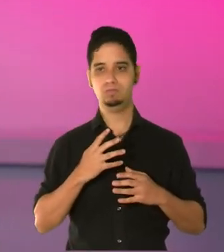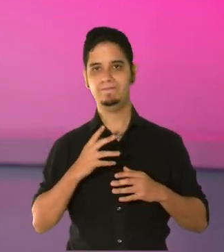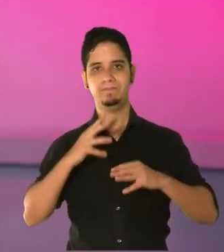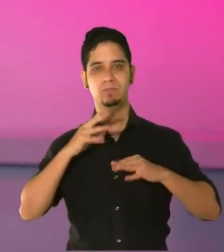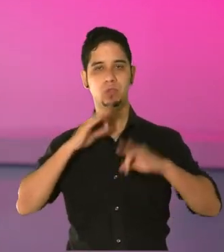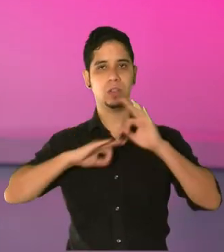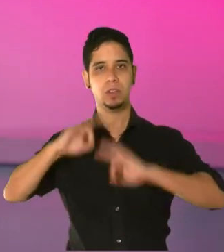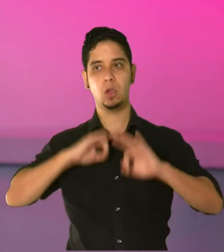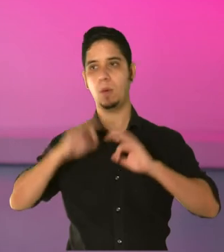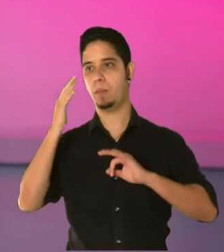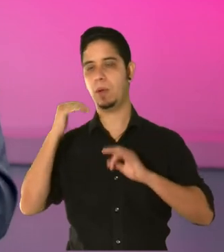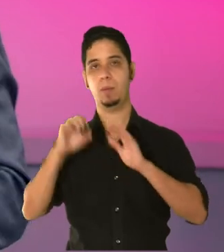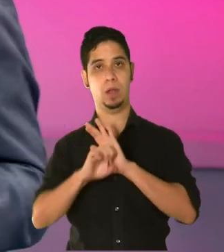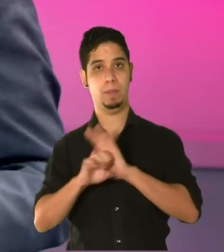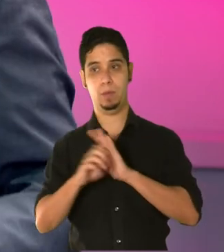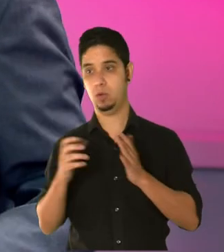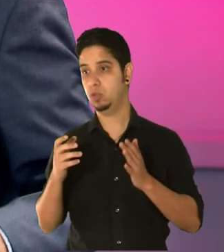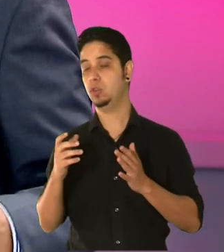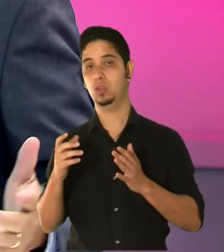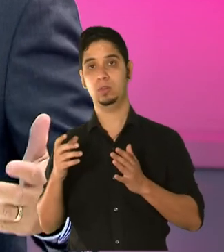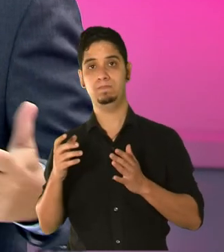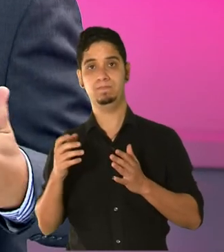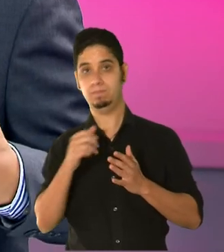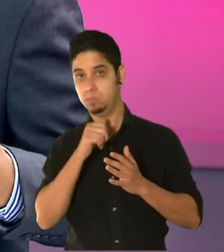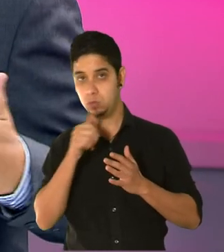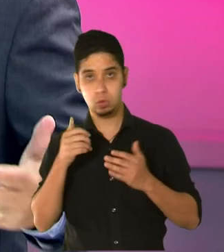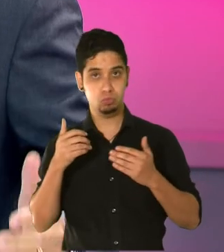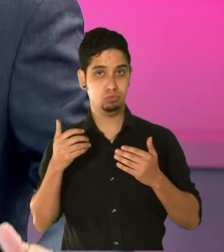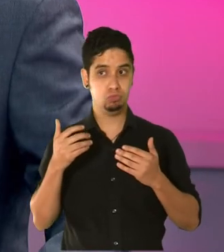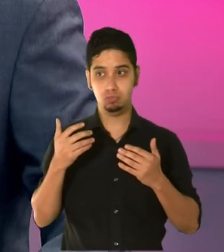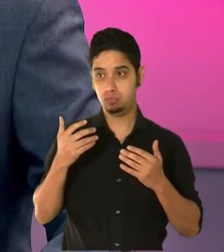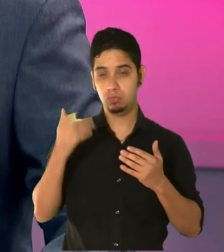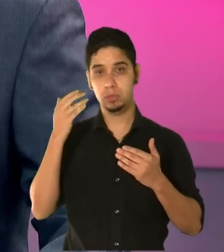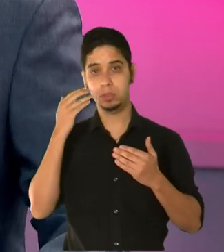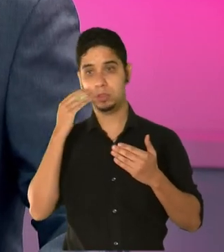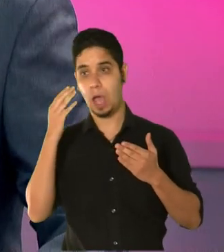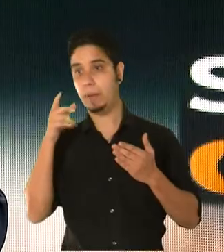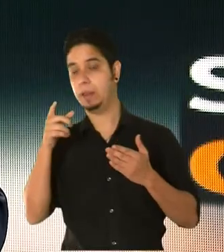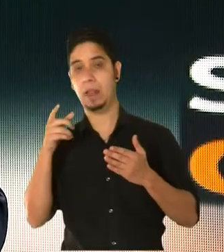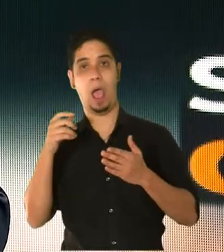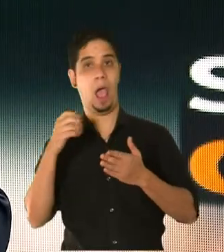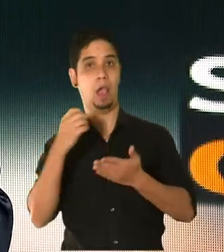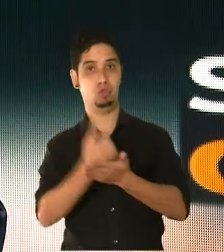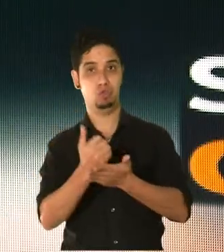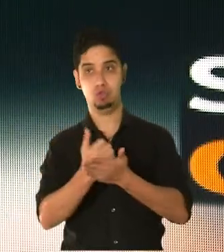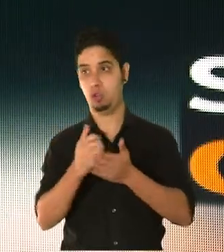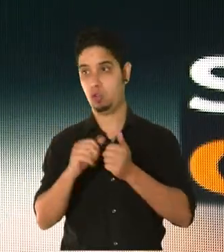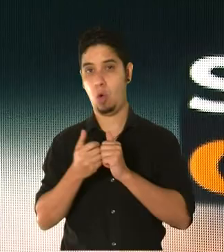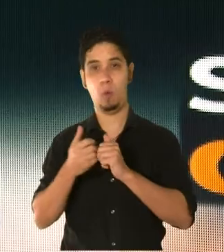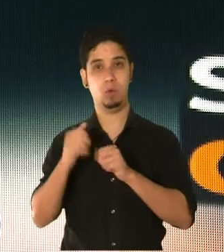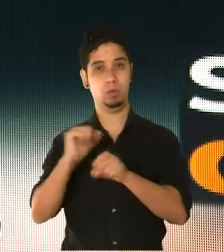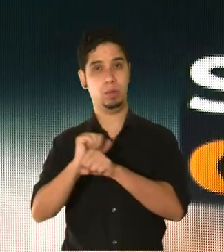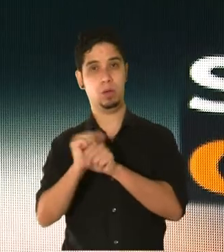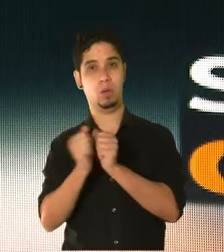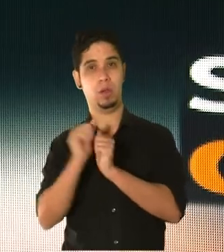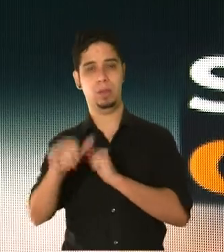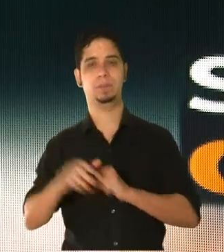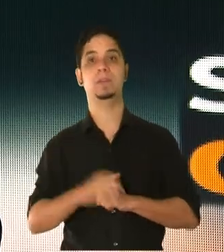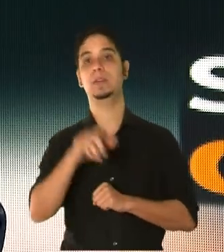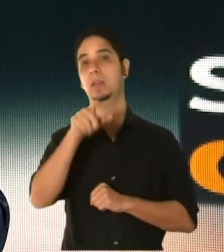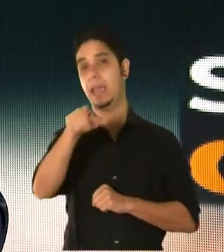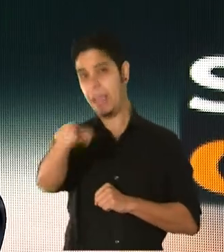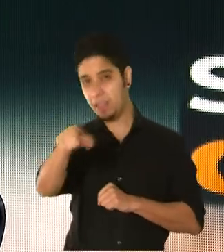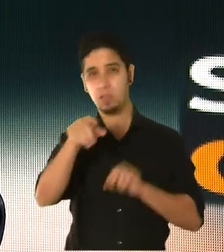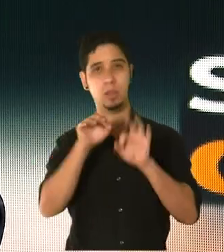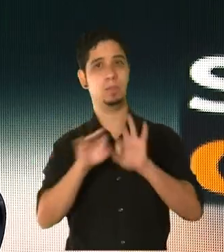en la calle si no fueran por las ayudas que se ofrecieron no lo sabríamos desde el futuro de ellos precisamente ese es el punto importante felix en esta conversación porque